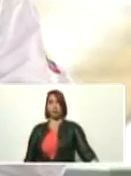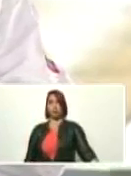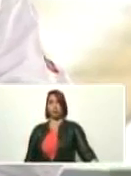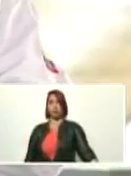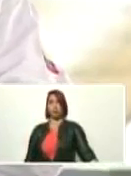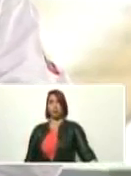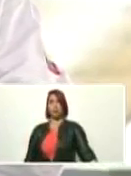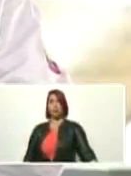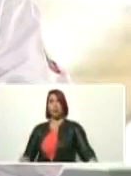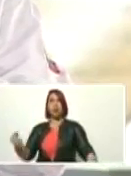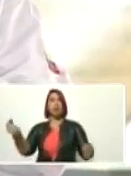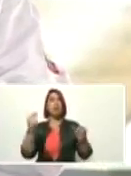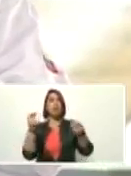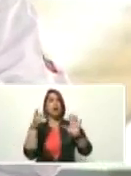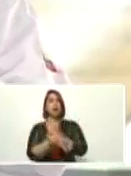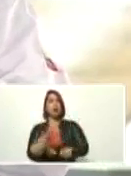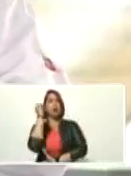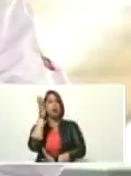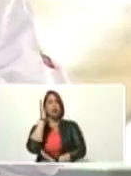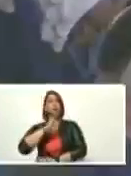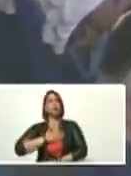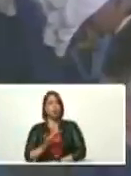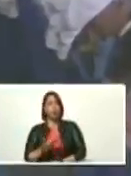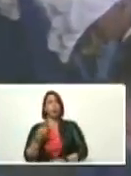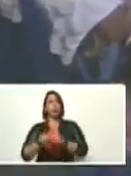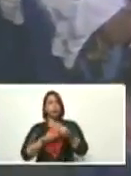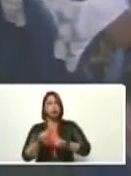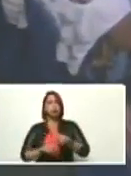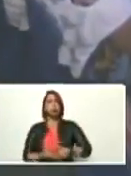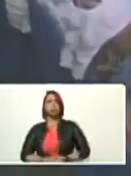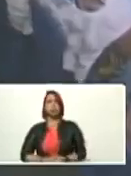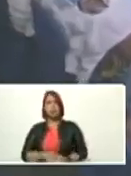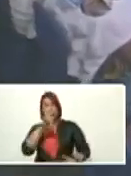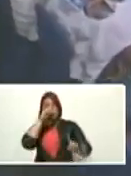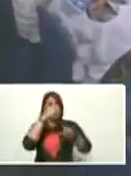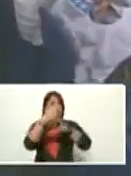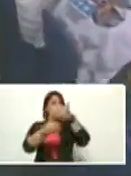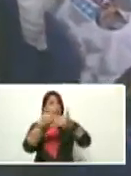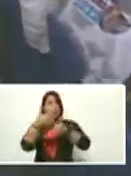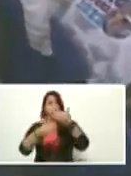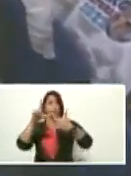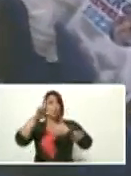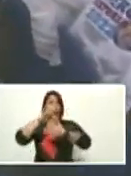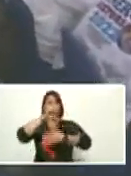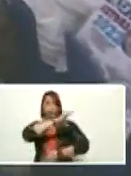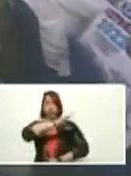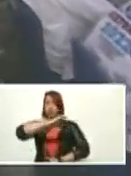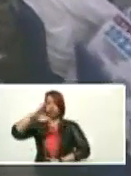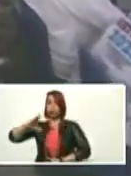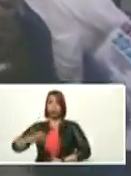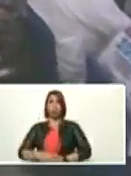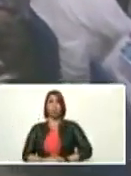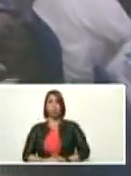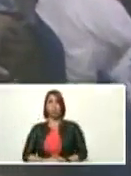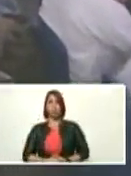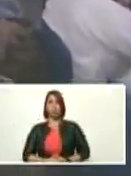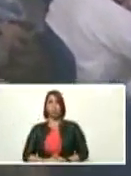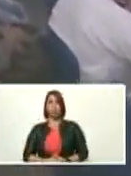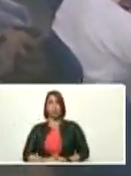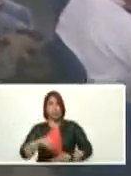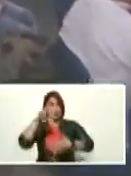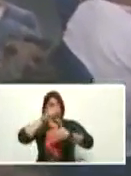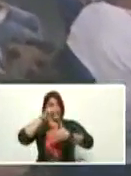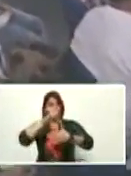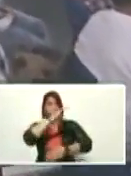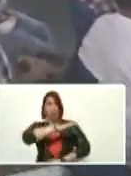los debates que desde este Congreso pueden impactar más allá en América Latina y el Caribe. América Latina